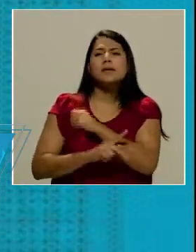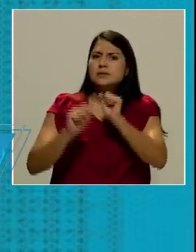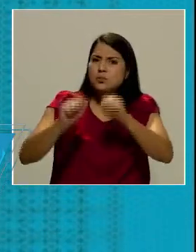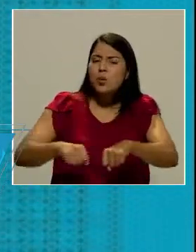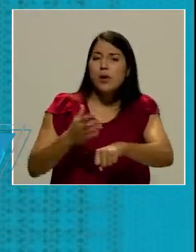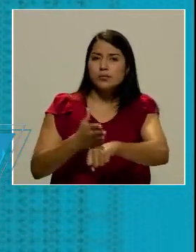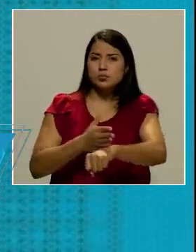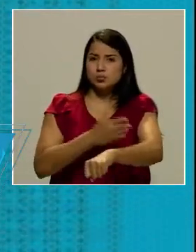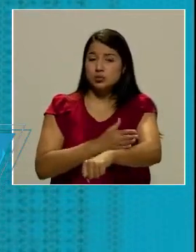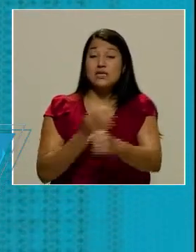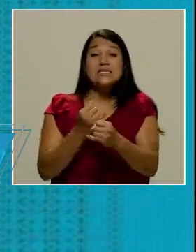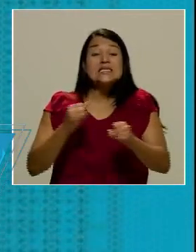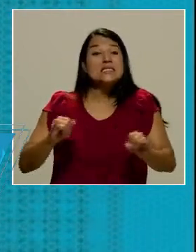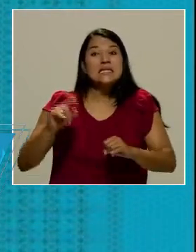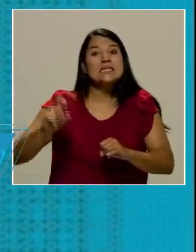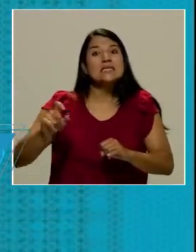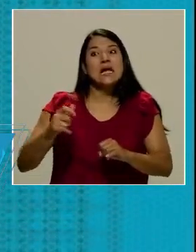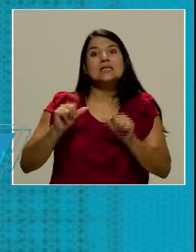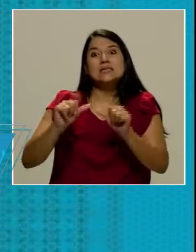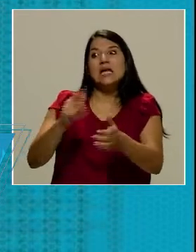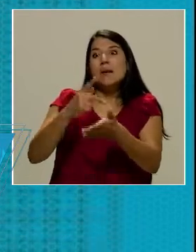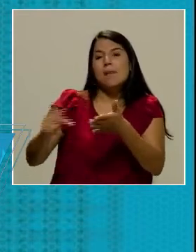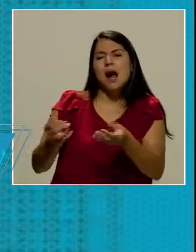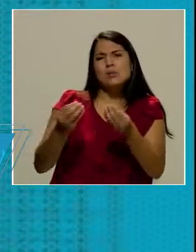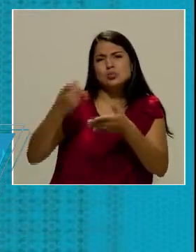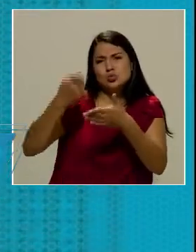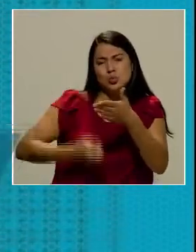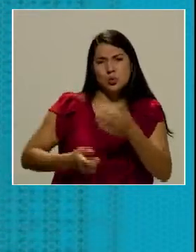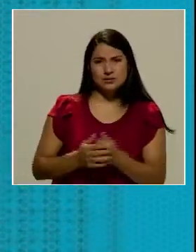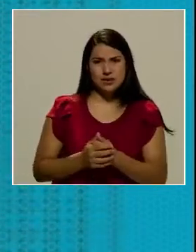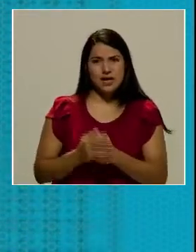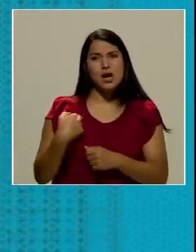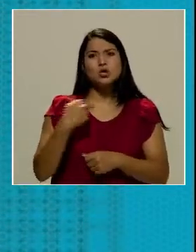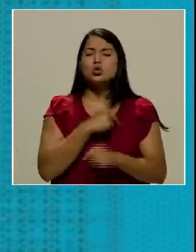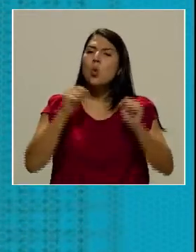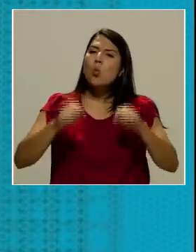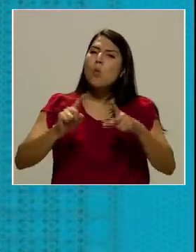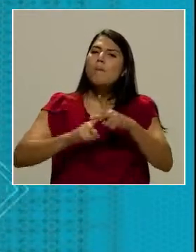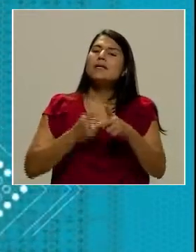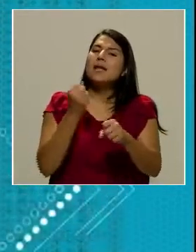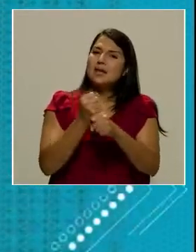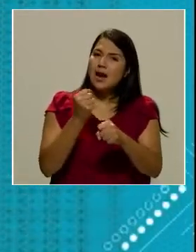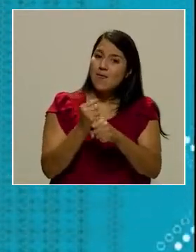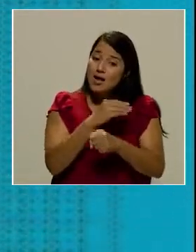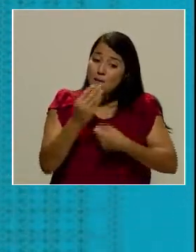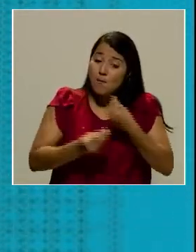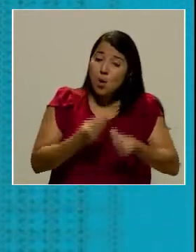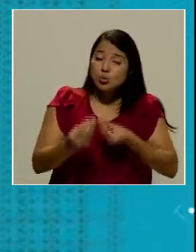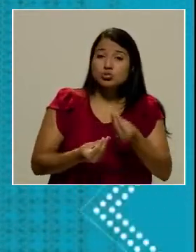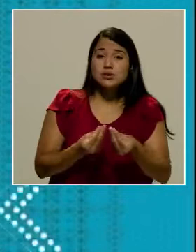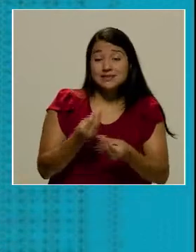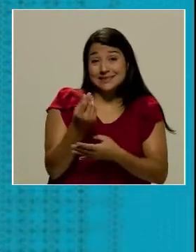progresar sin tener que seguir pagando tantos impuestos, en los que podamos empezar a trabajar y generar esos frutos que